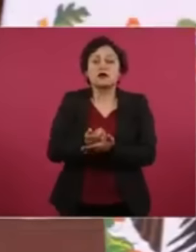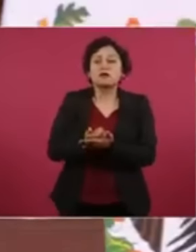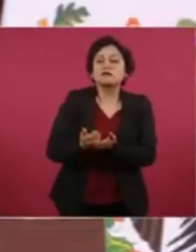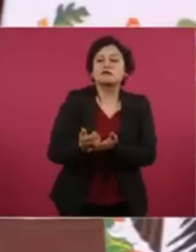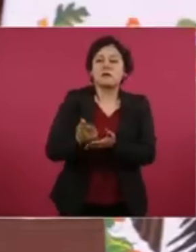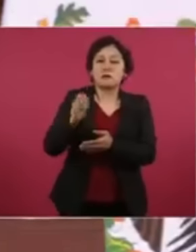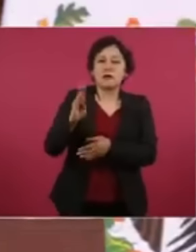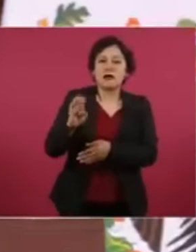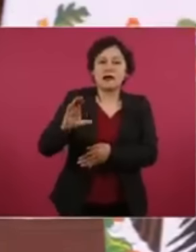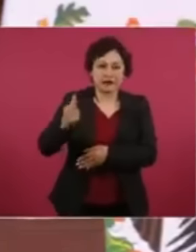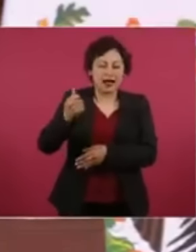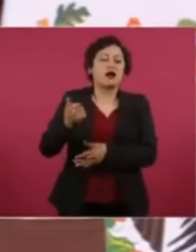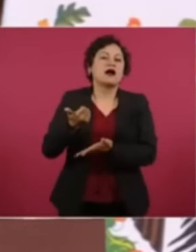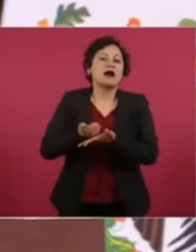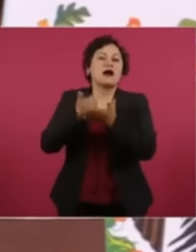6,000 pesos bimestrales.